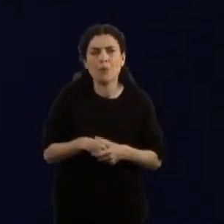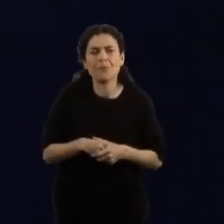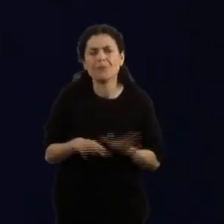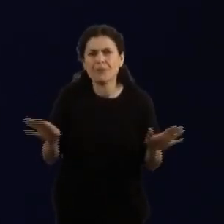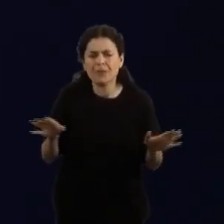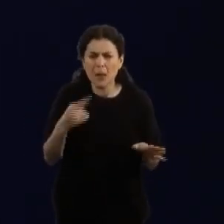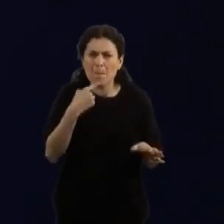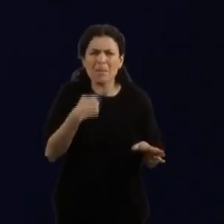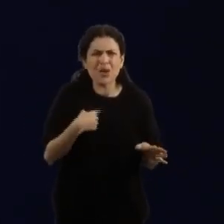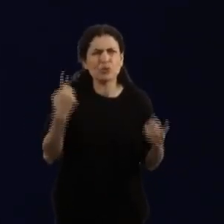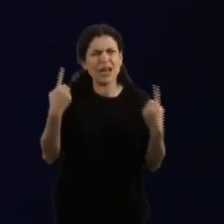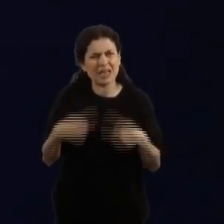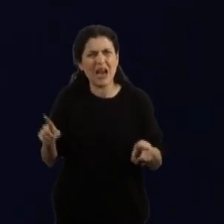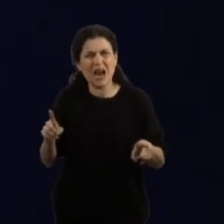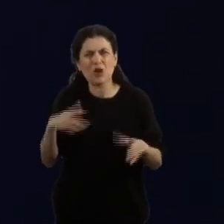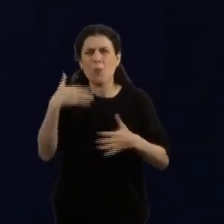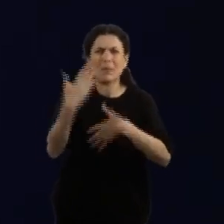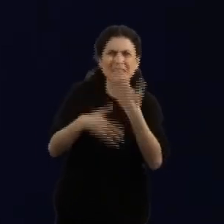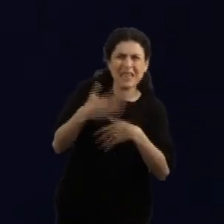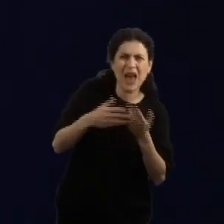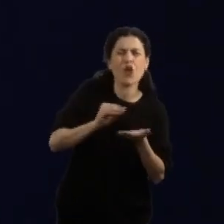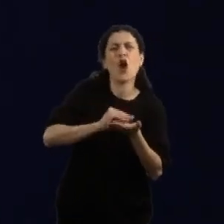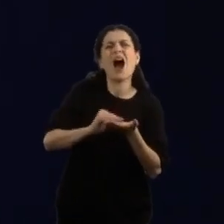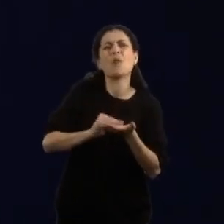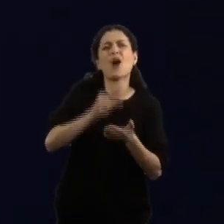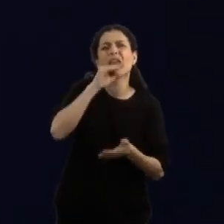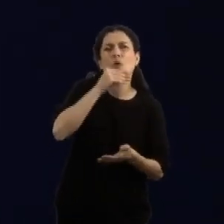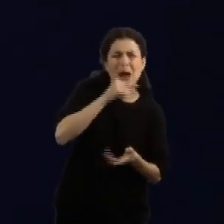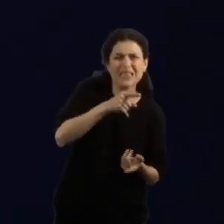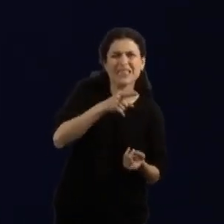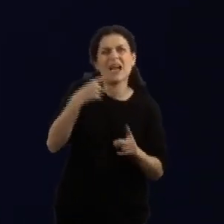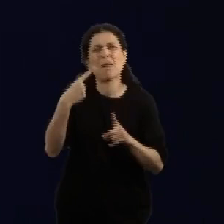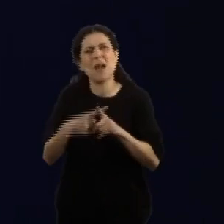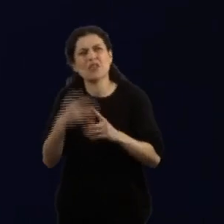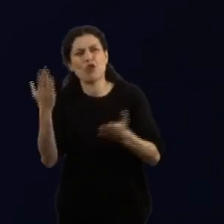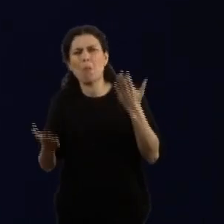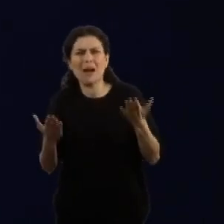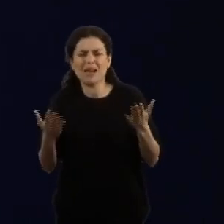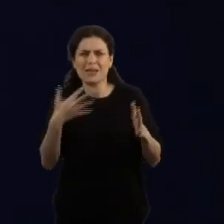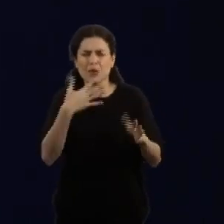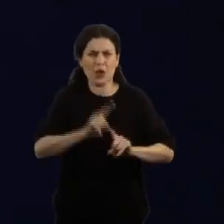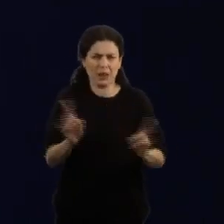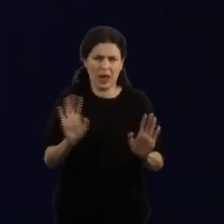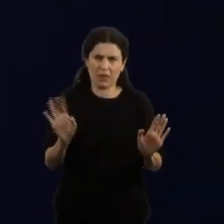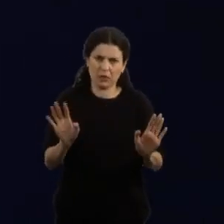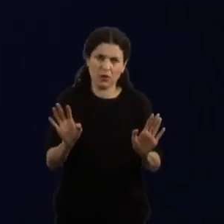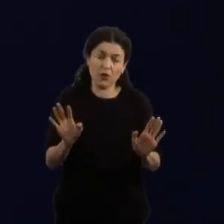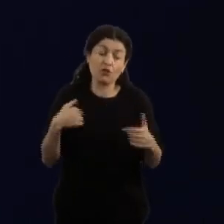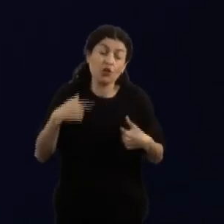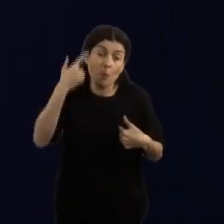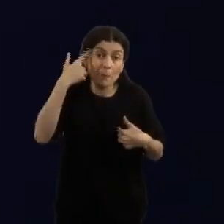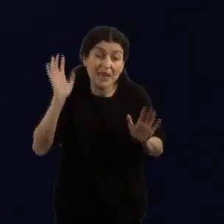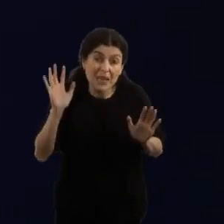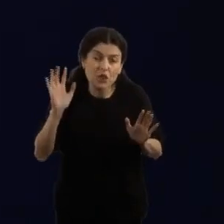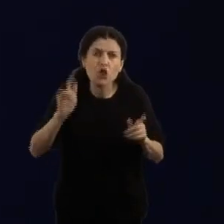hayas involucrado al abogado Sergio Massa, porque la verdad es que la comparativa, en tal caso sería válida, la más válida,